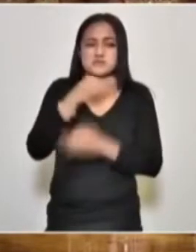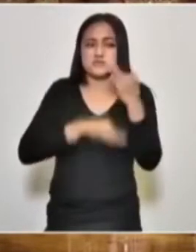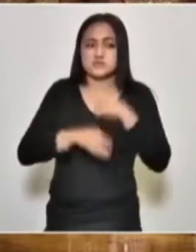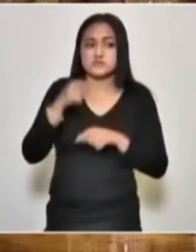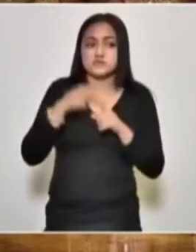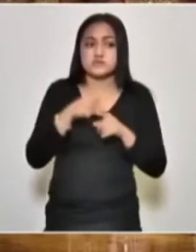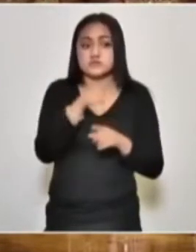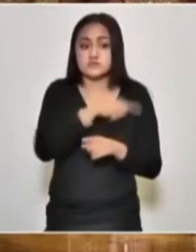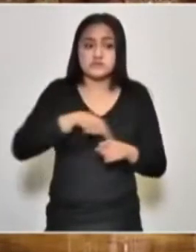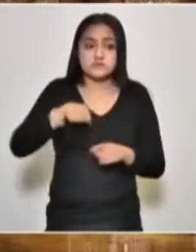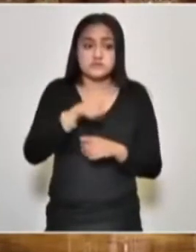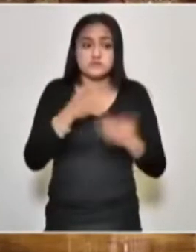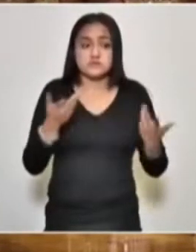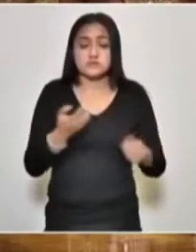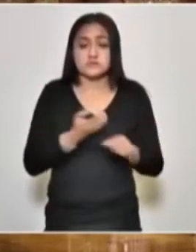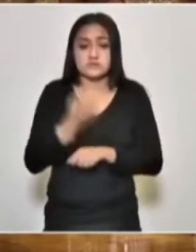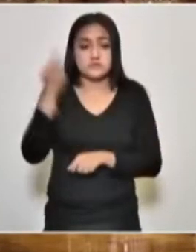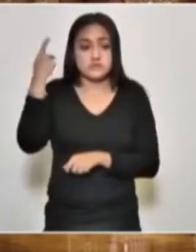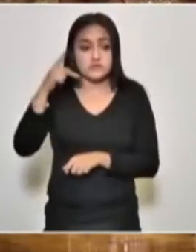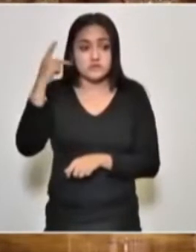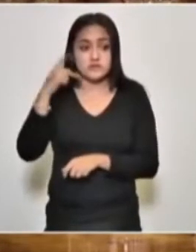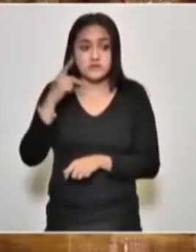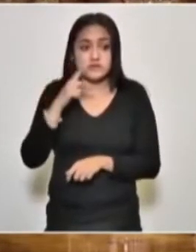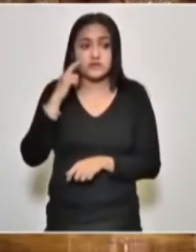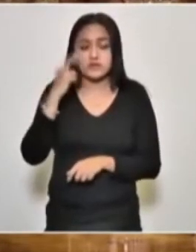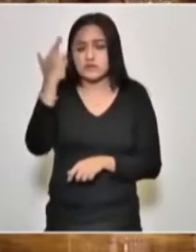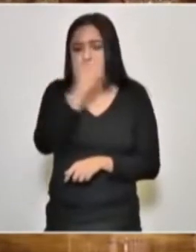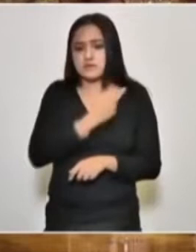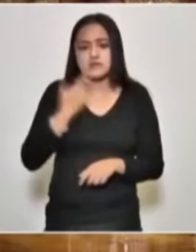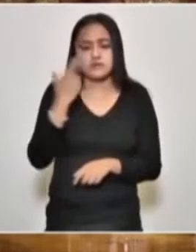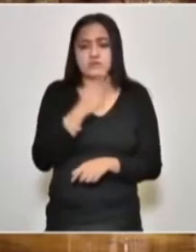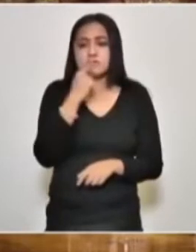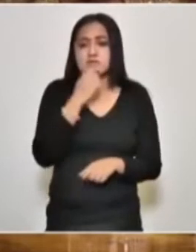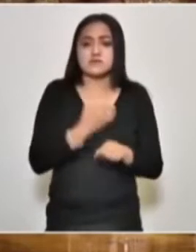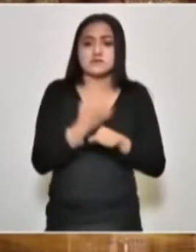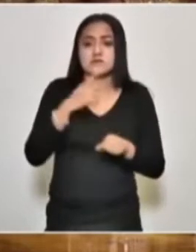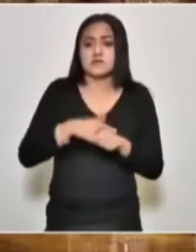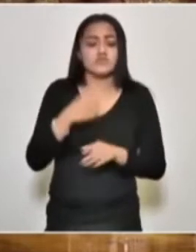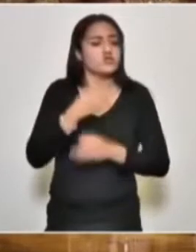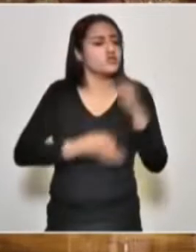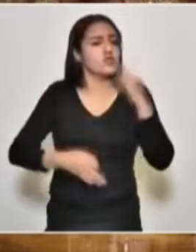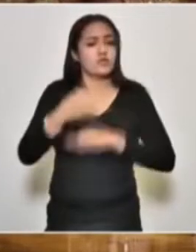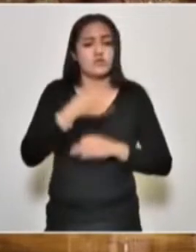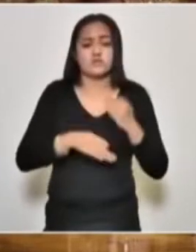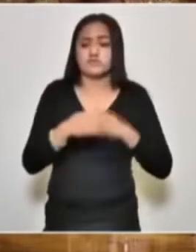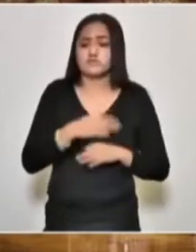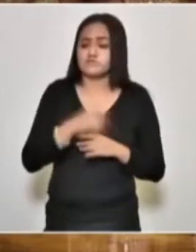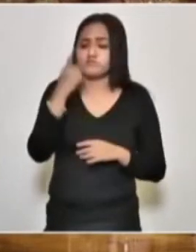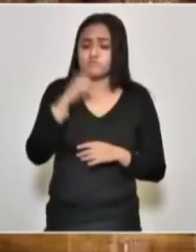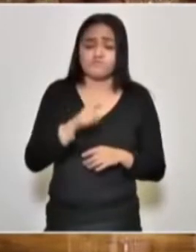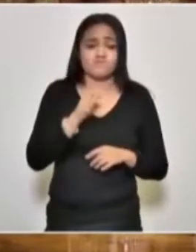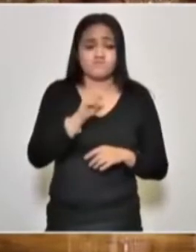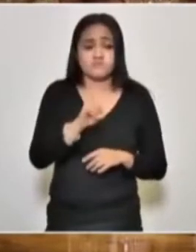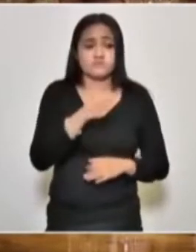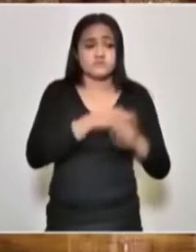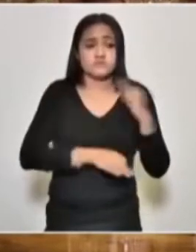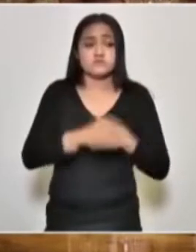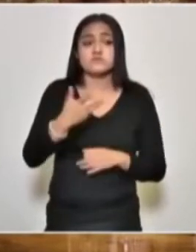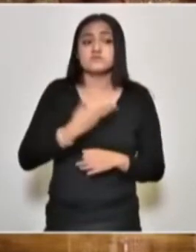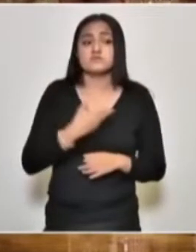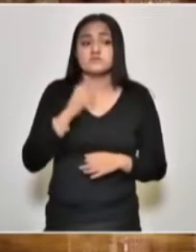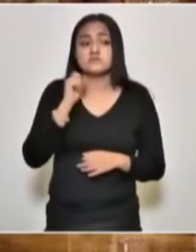que circulen en el estado de Puebla van a ser revisadas por la policía estatal, todas. Todas